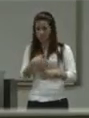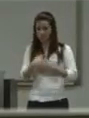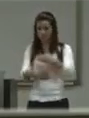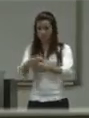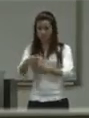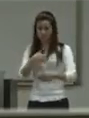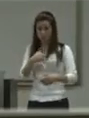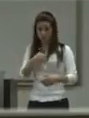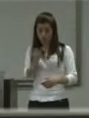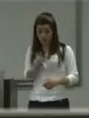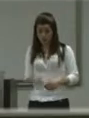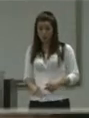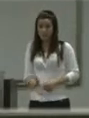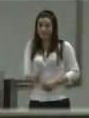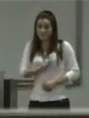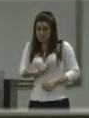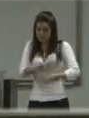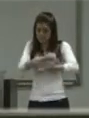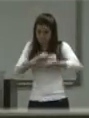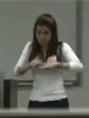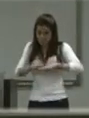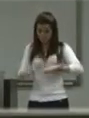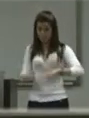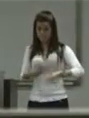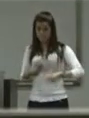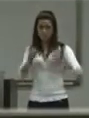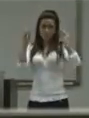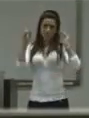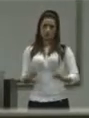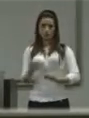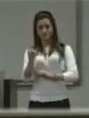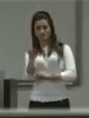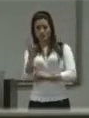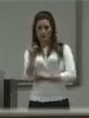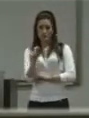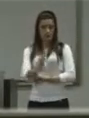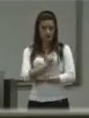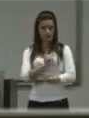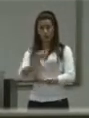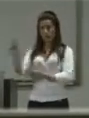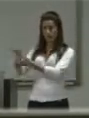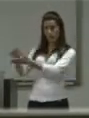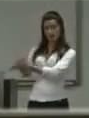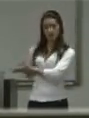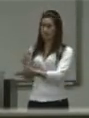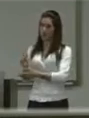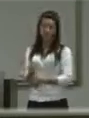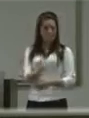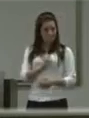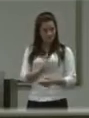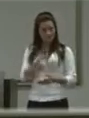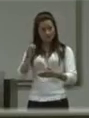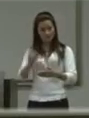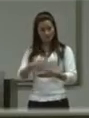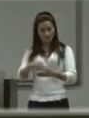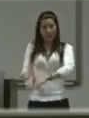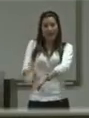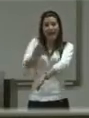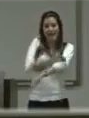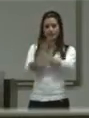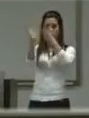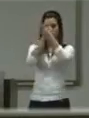que va a ser sometida al procedimiento es quien debe consentir al proceso y quién debe recibir información accesible sobre